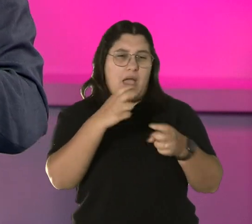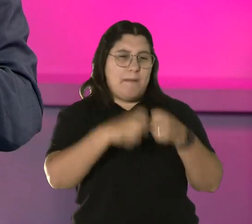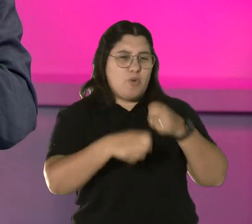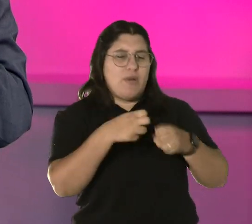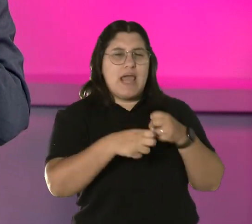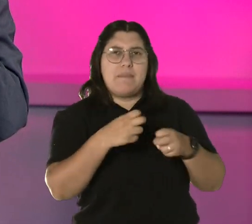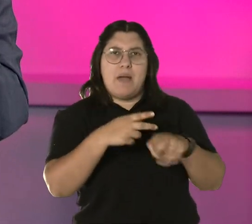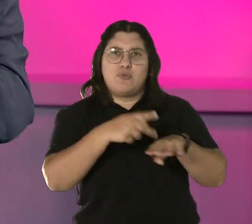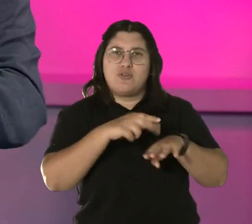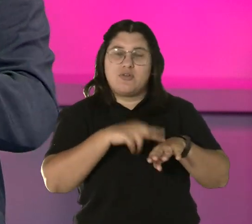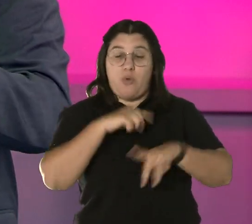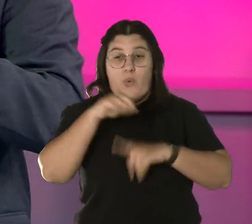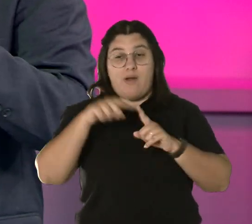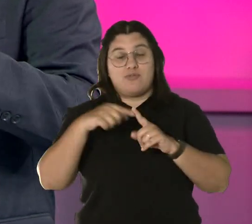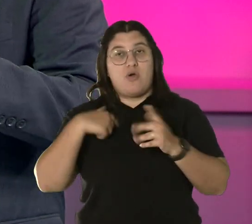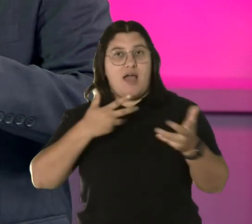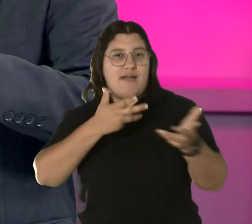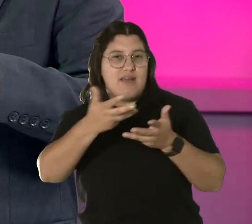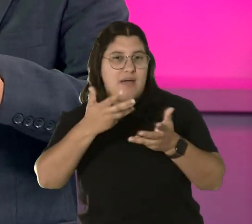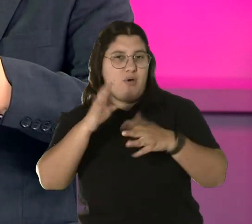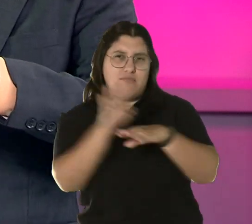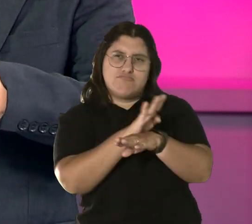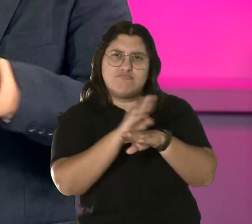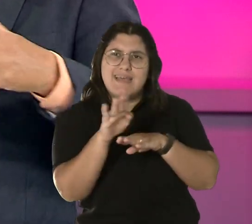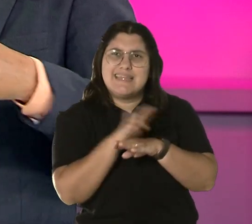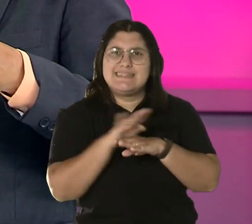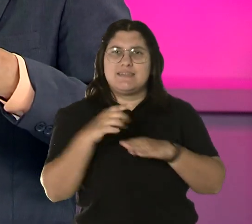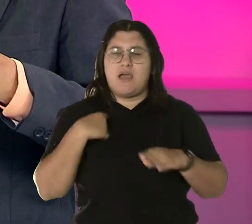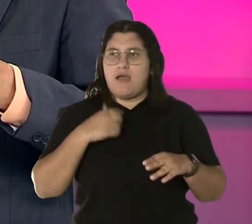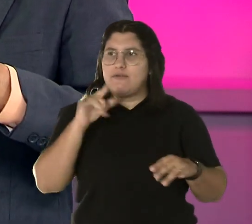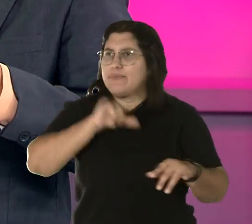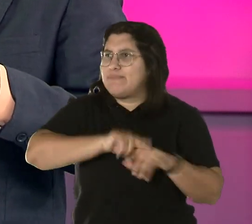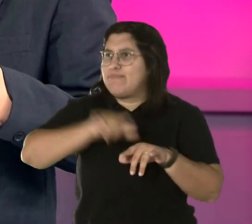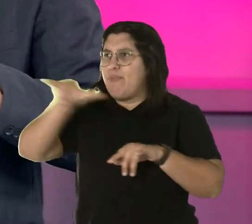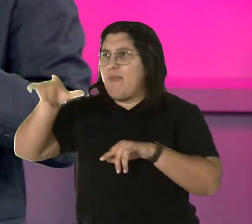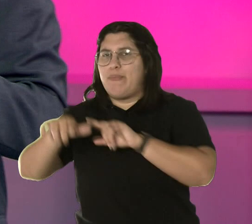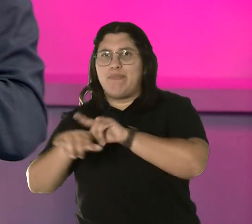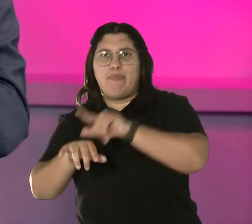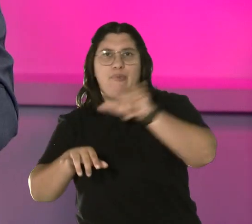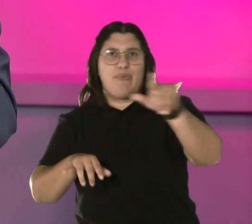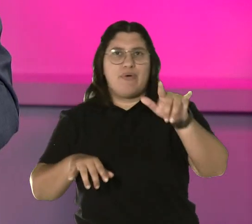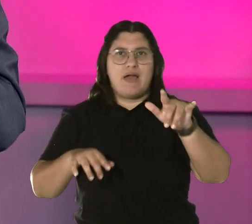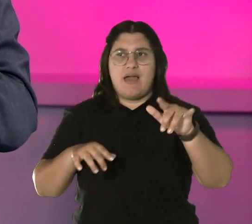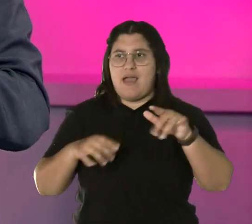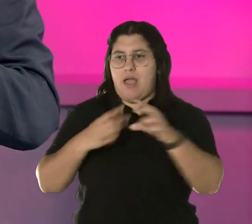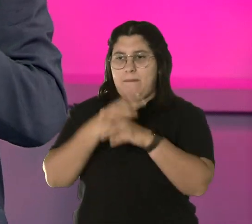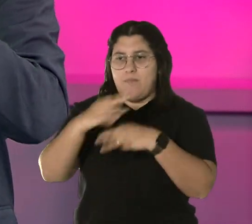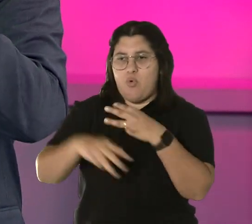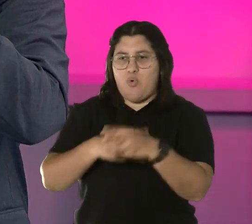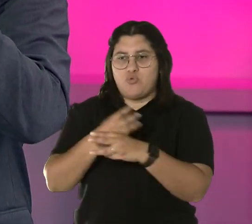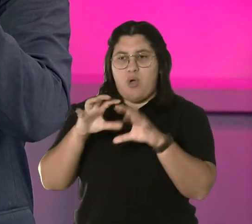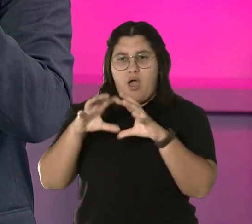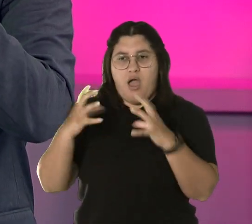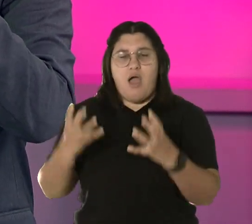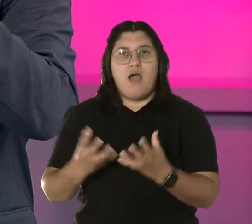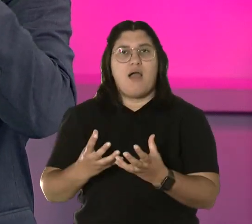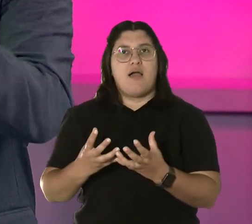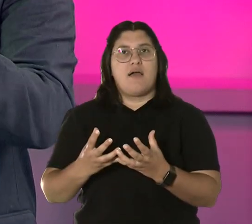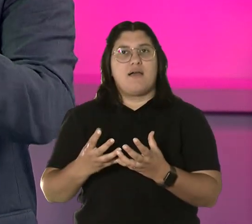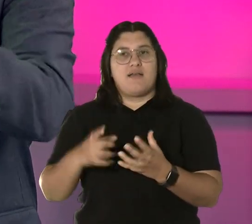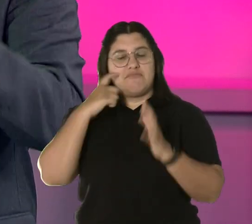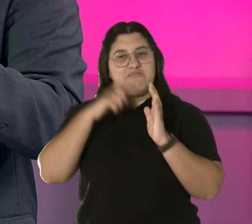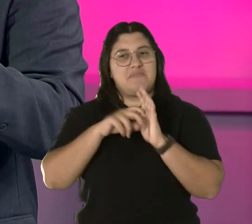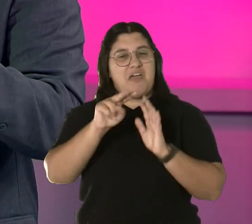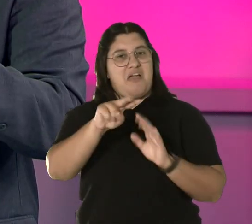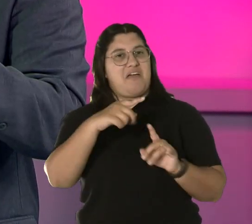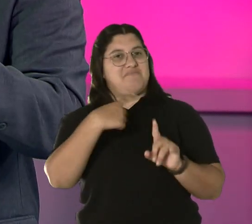Rico, cuando uno habla con empresarios que viajan el mundo, y usted es una de esas personas, hay una imagen positiva